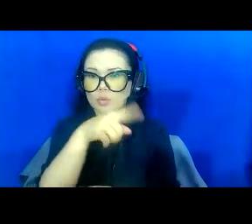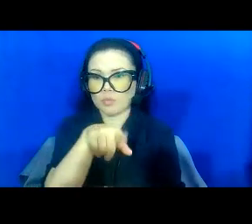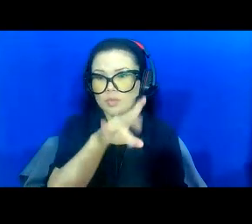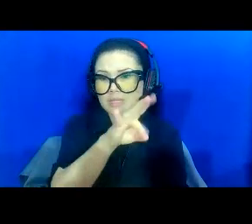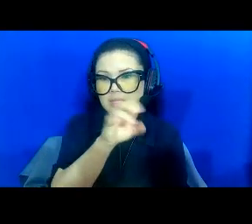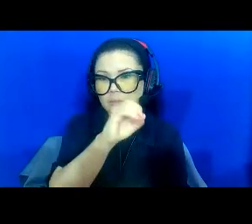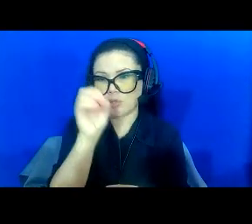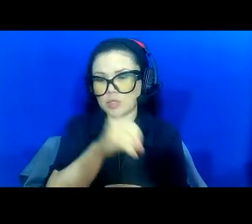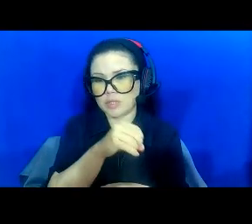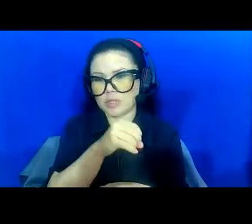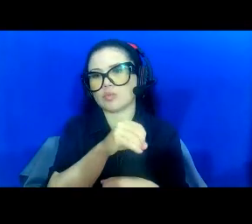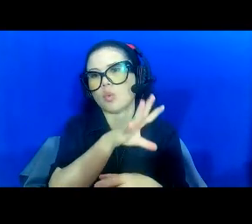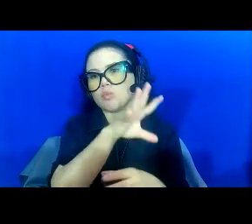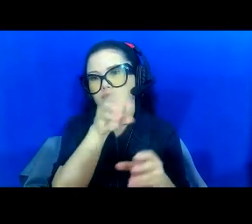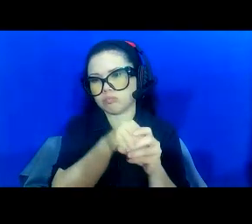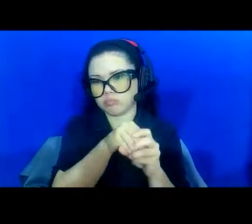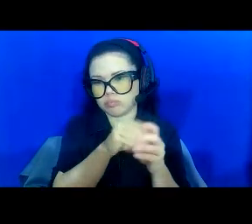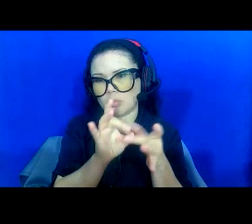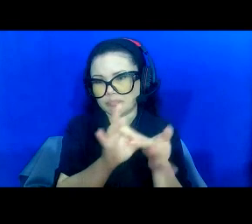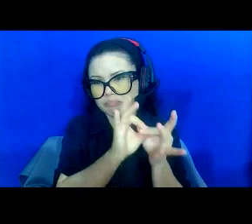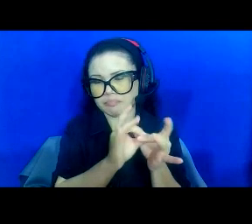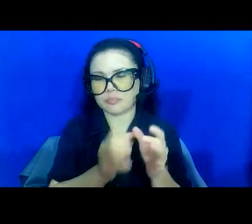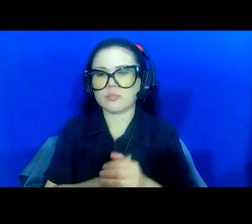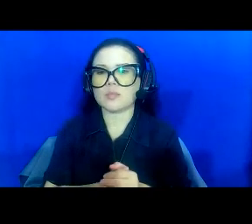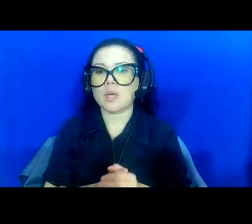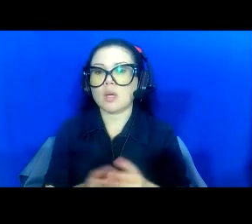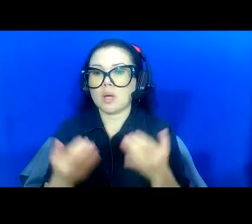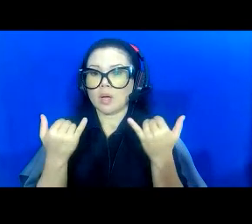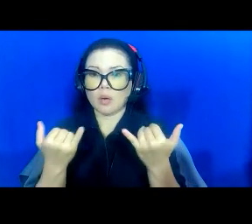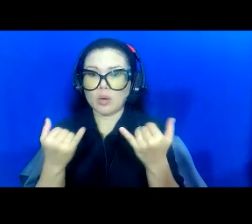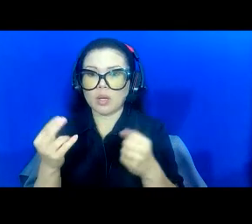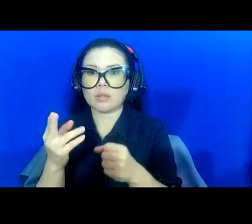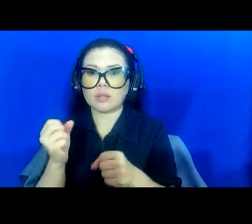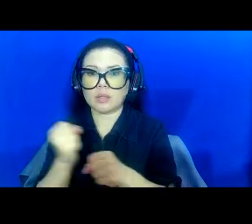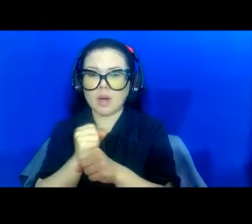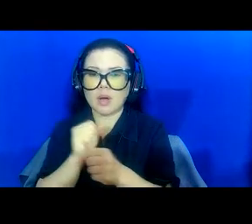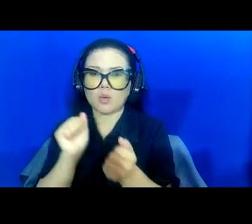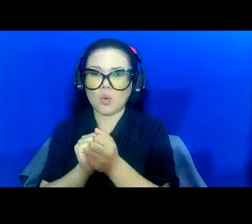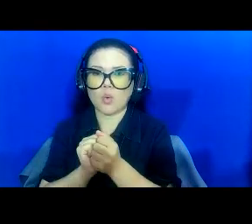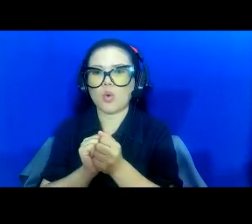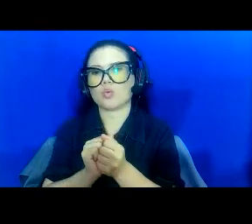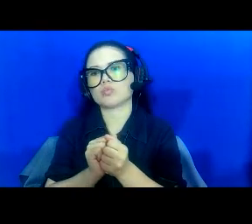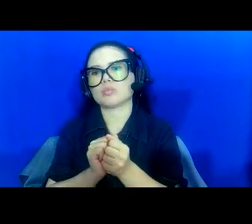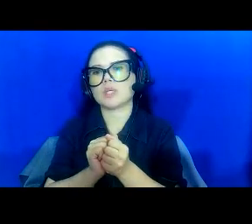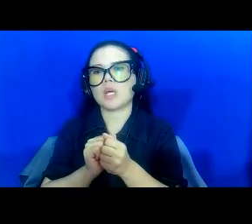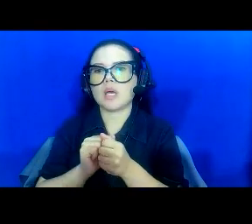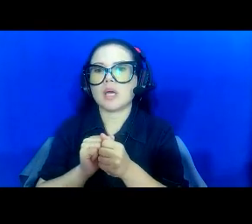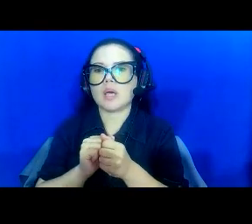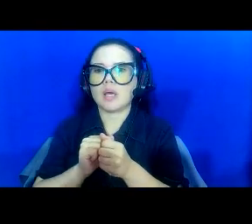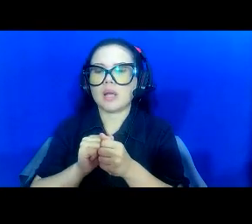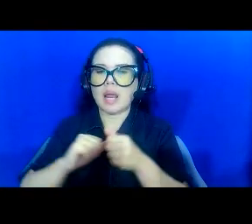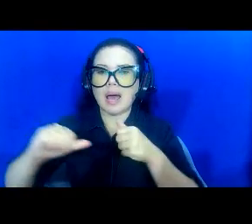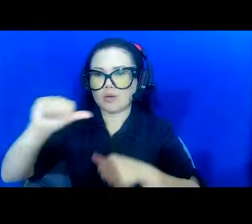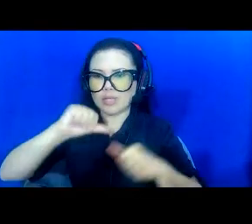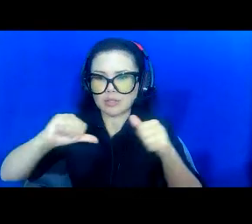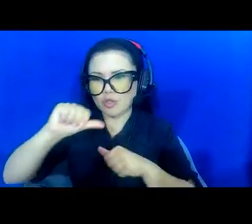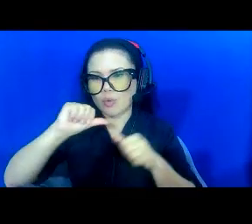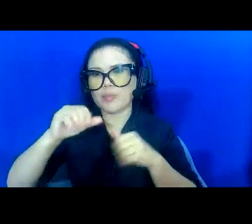ese país. Ahora mismo queremos trabajar con la Asociación de Alcaldes para poder establecer un espacio